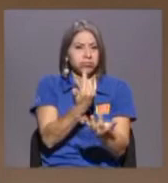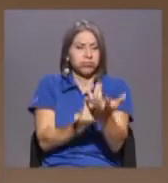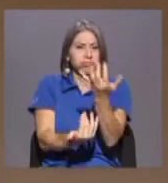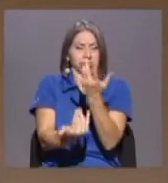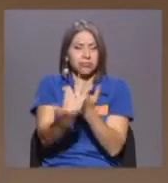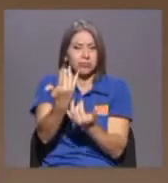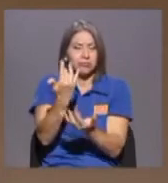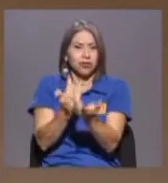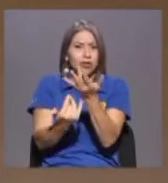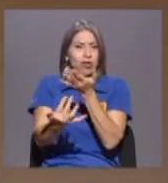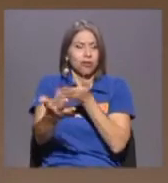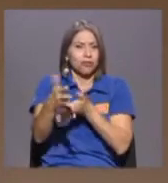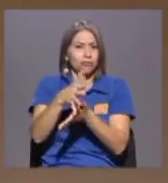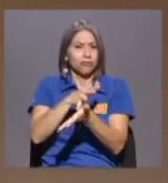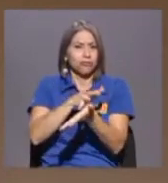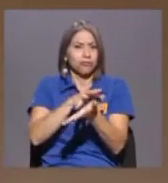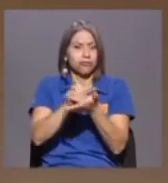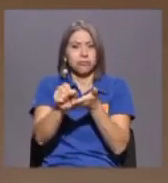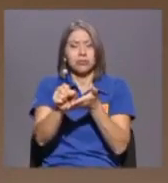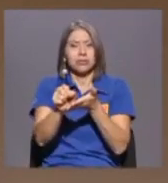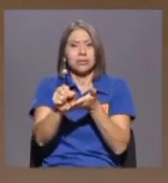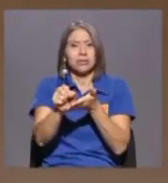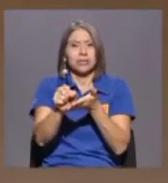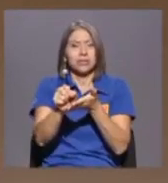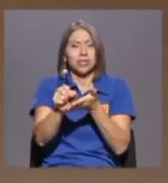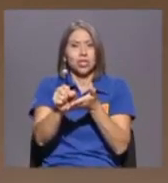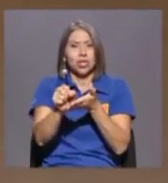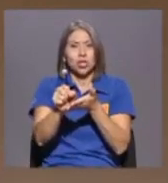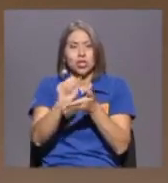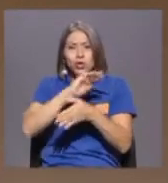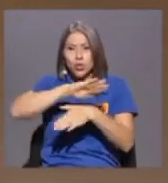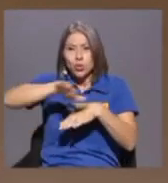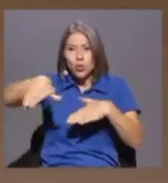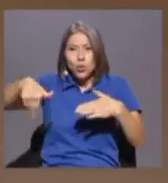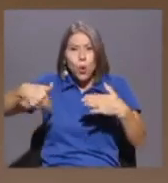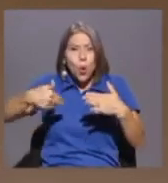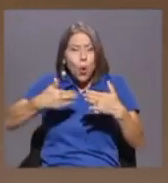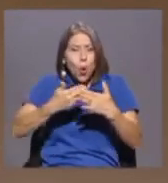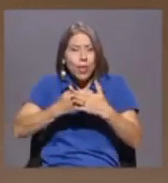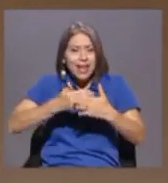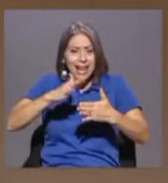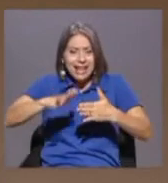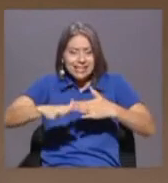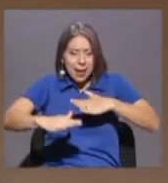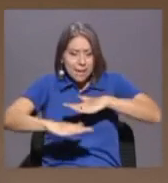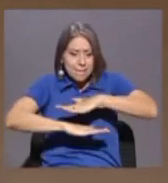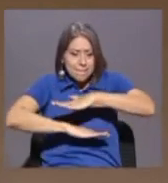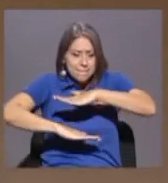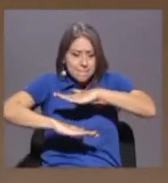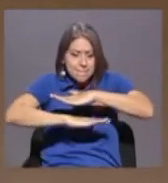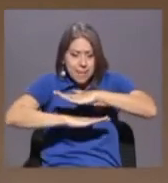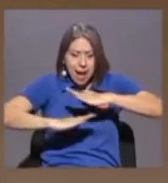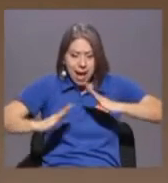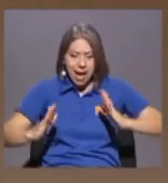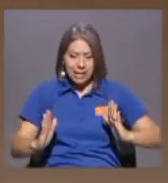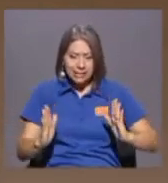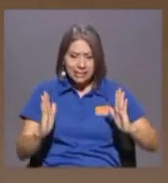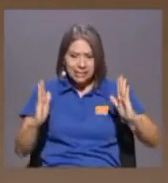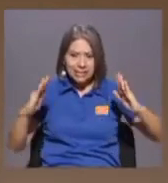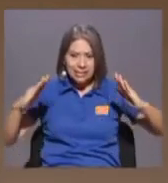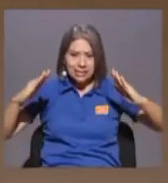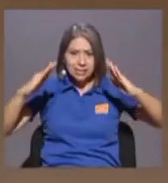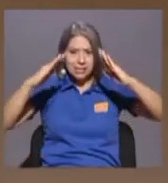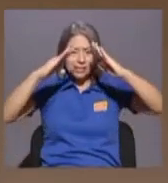todo el bosque de vigas que significaba su techo.